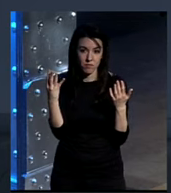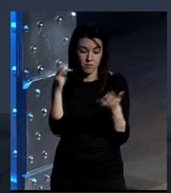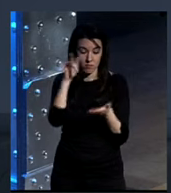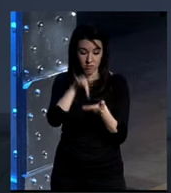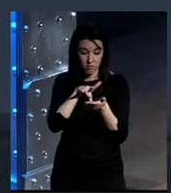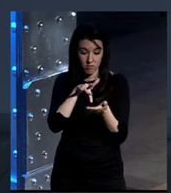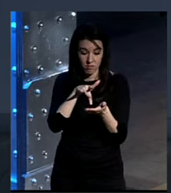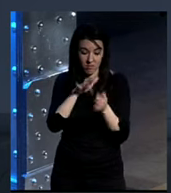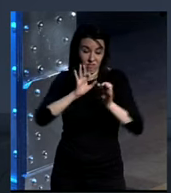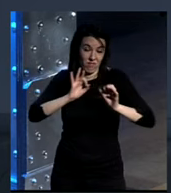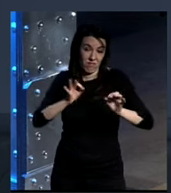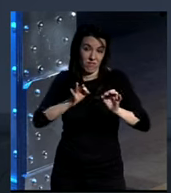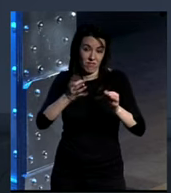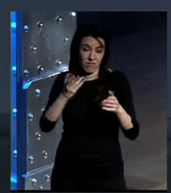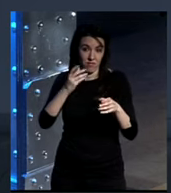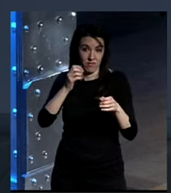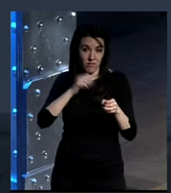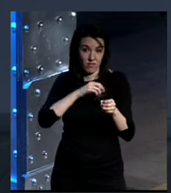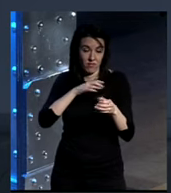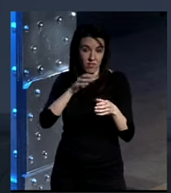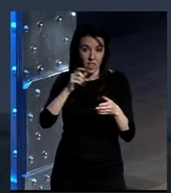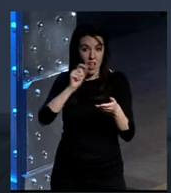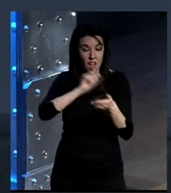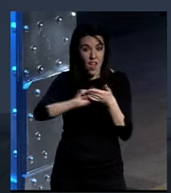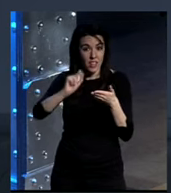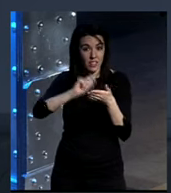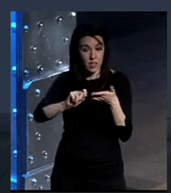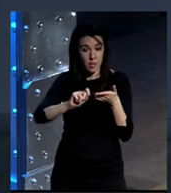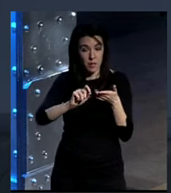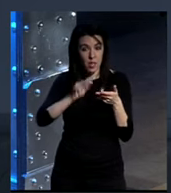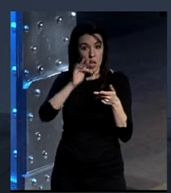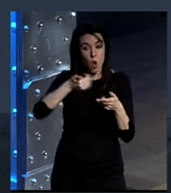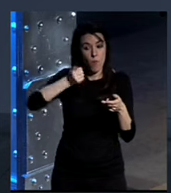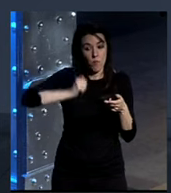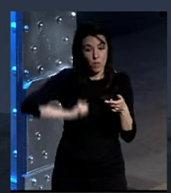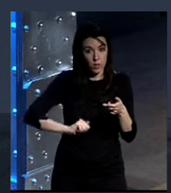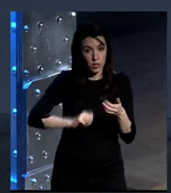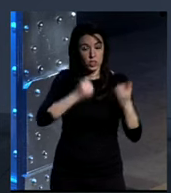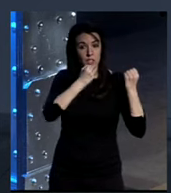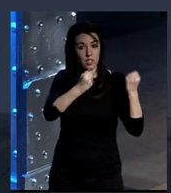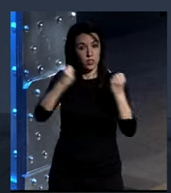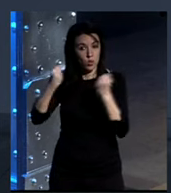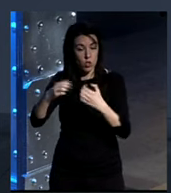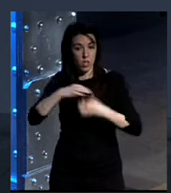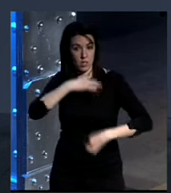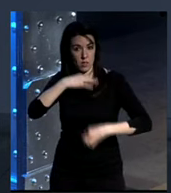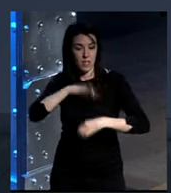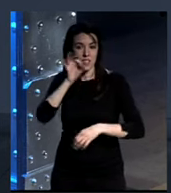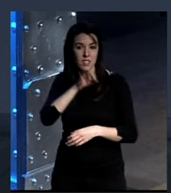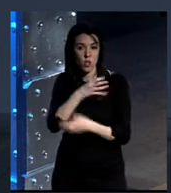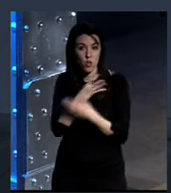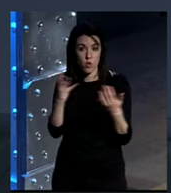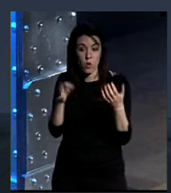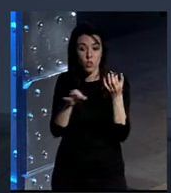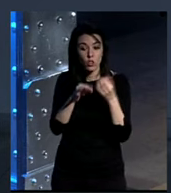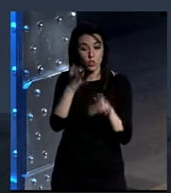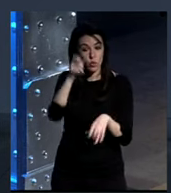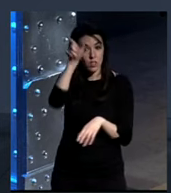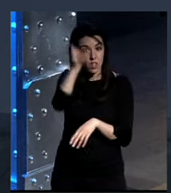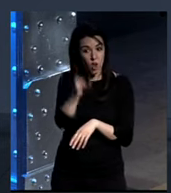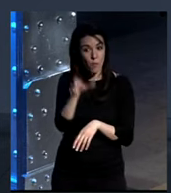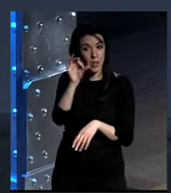tocó escribir sobre las profesiones e instituciones civiles en el XIX. Y afortunadamente este